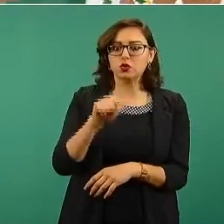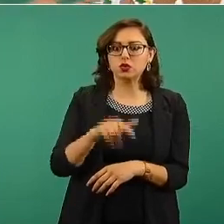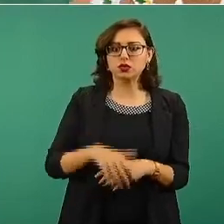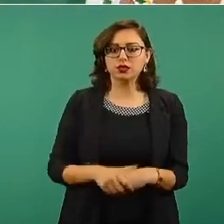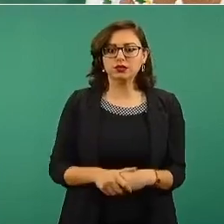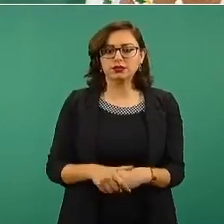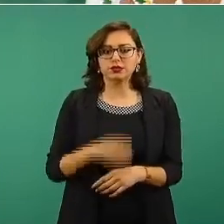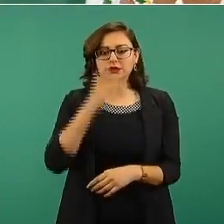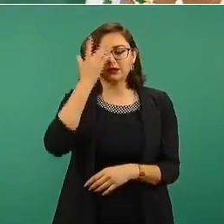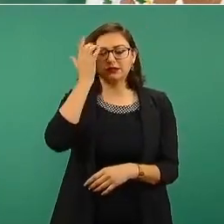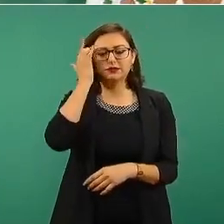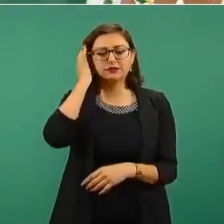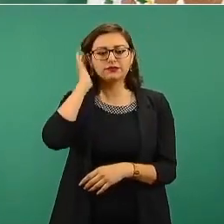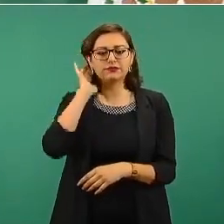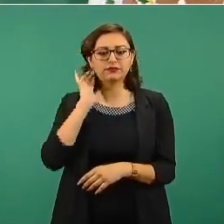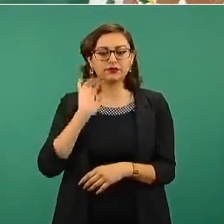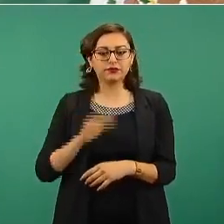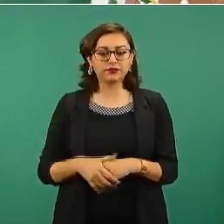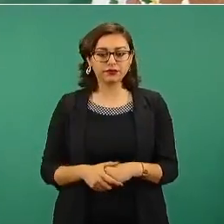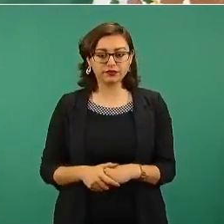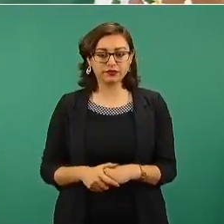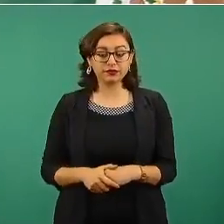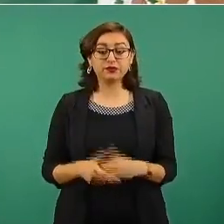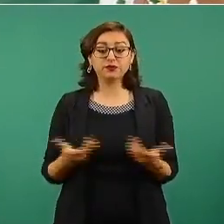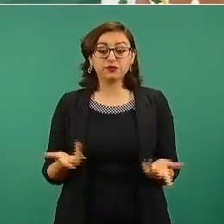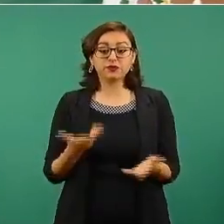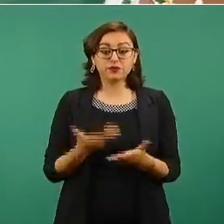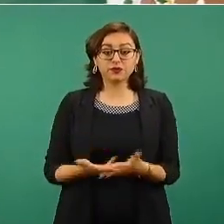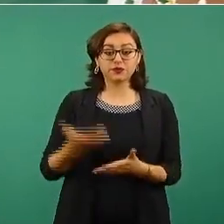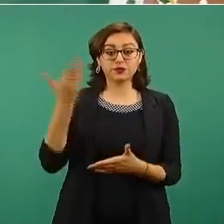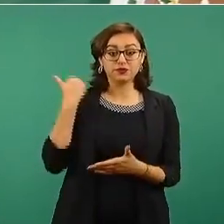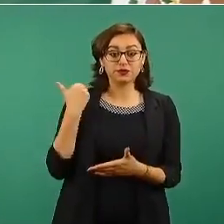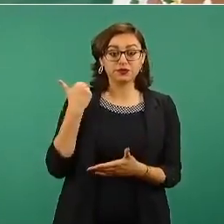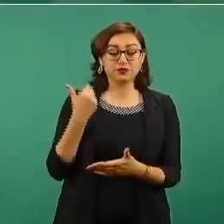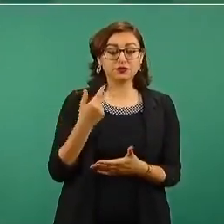Estamos hablando del 6 al 18.